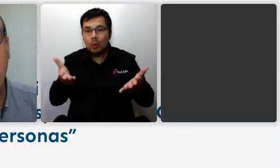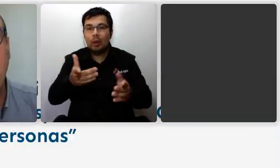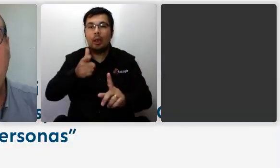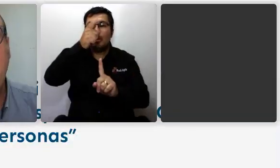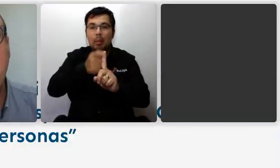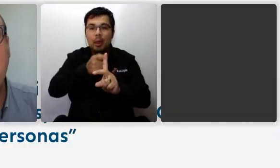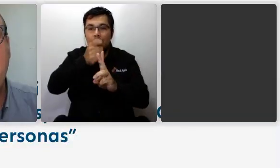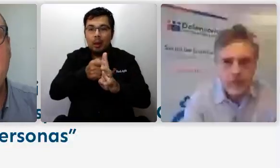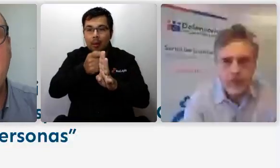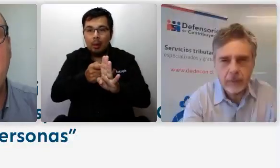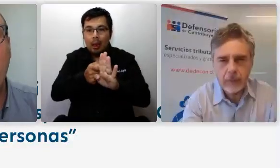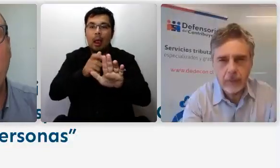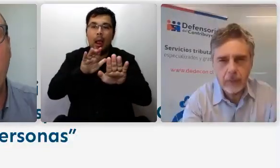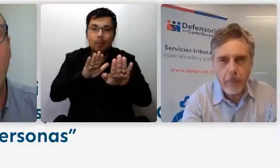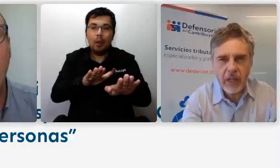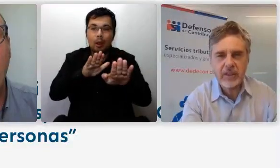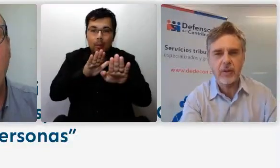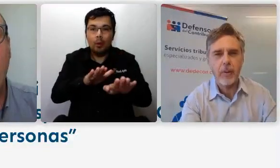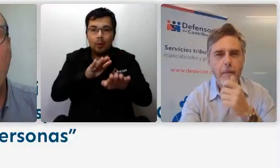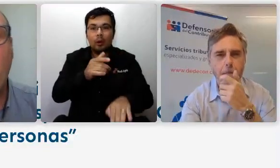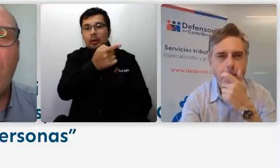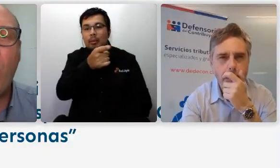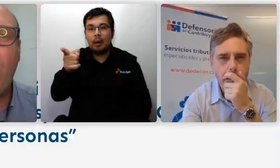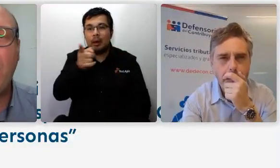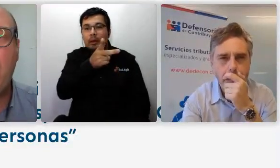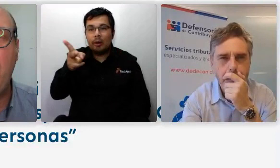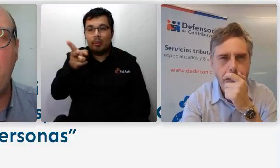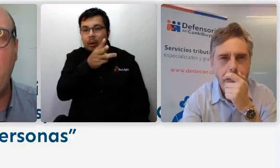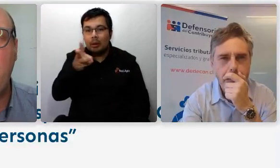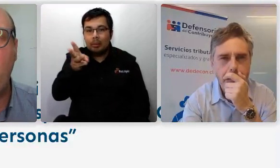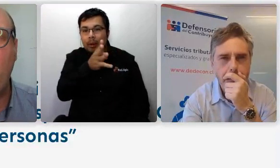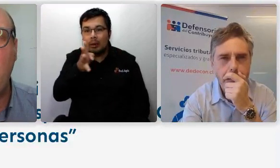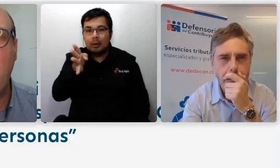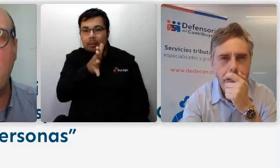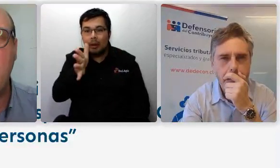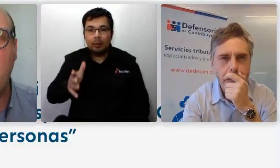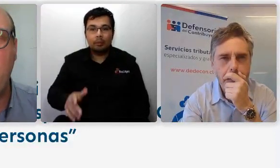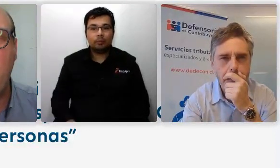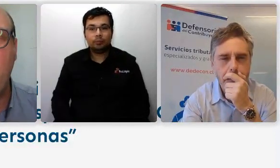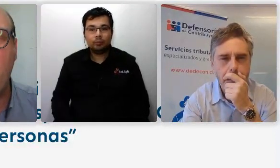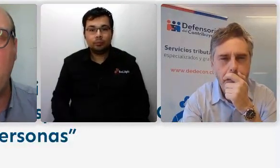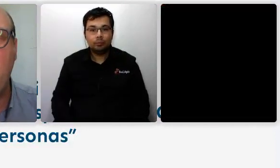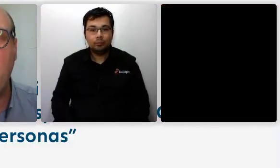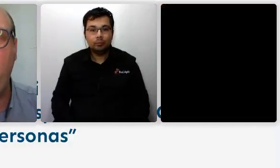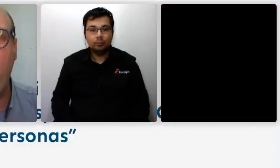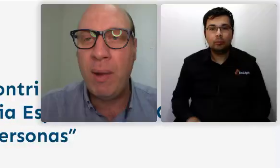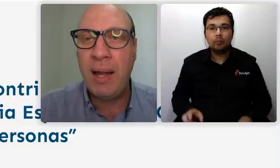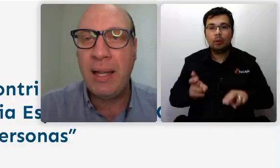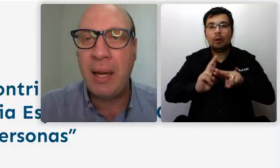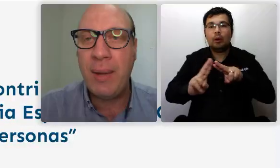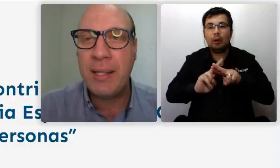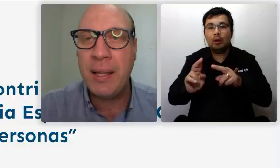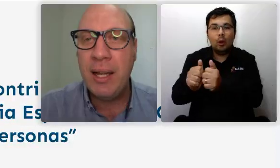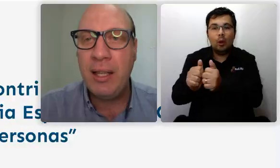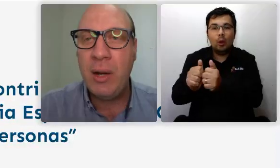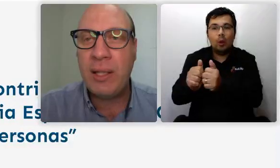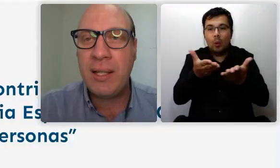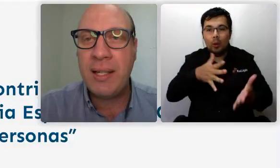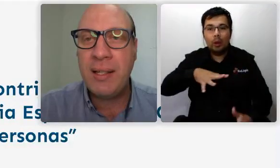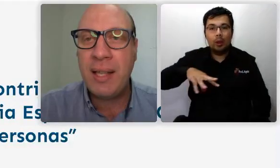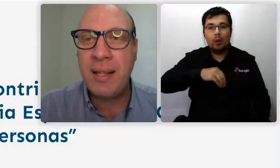en las distintas instancias que hemos estado llevando a cabo a través de ustedes, a través de nuestra plataforma, a través